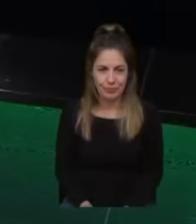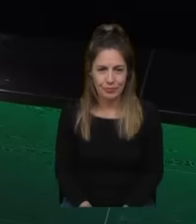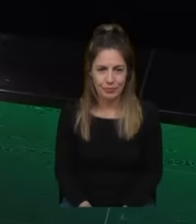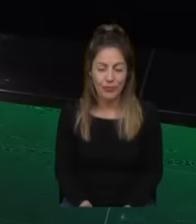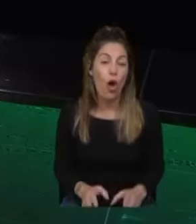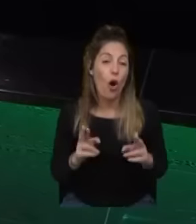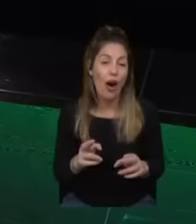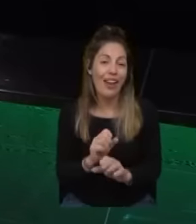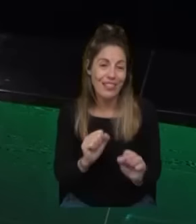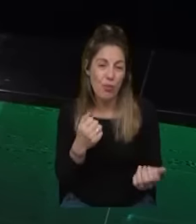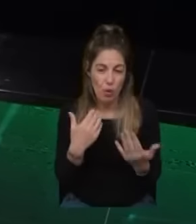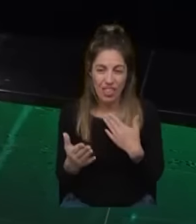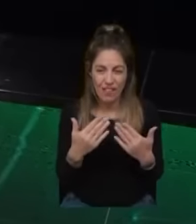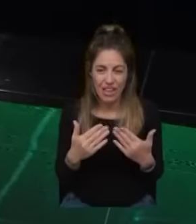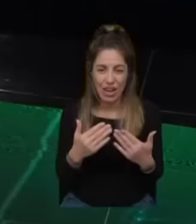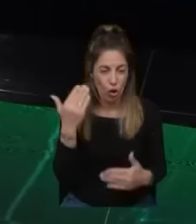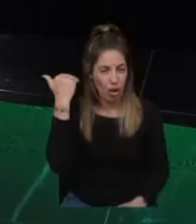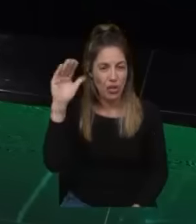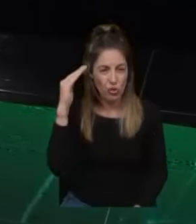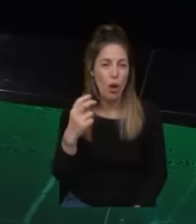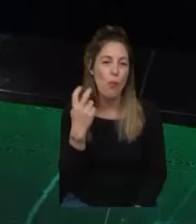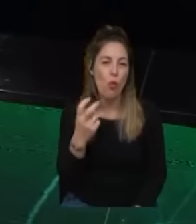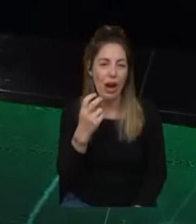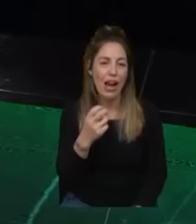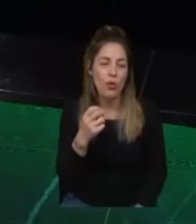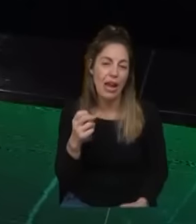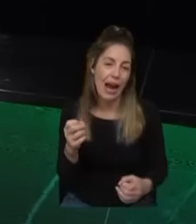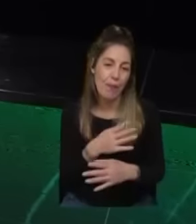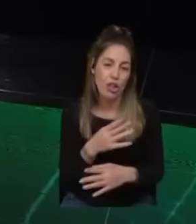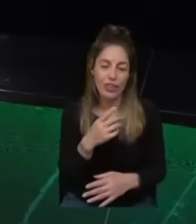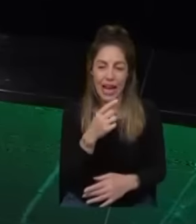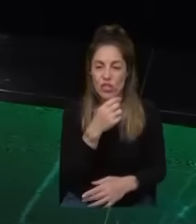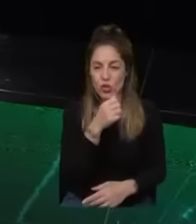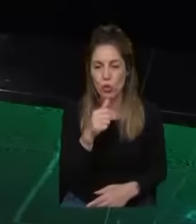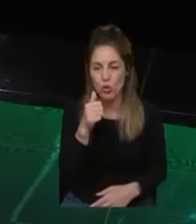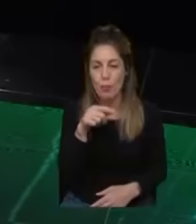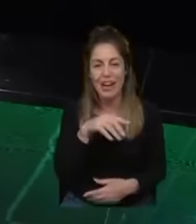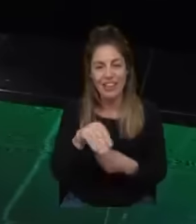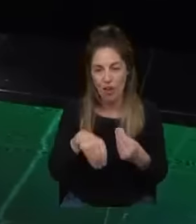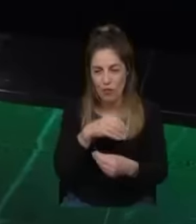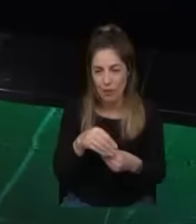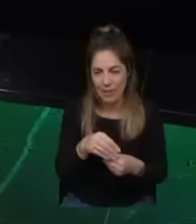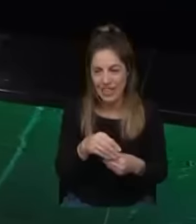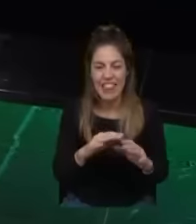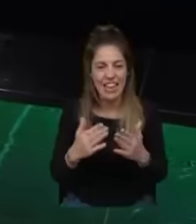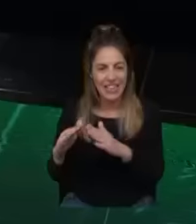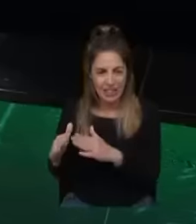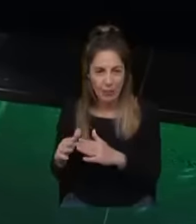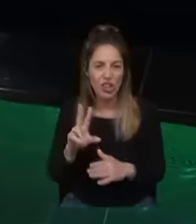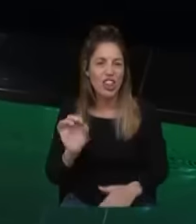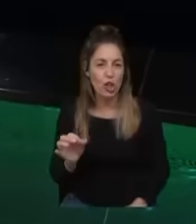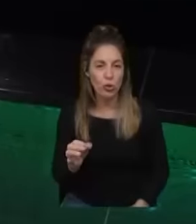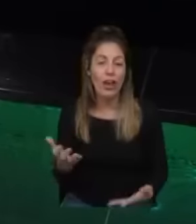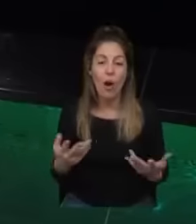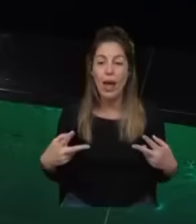Bueno, ojalá se pueda hablar entonces con las autoridades para buscar una pronta solución a esta gran cantidad de familias del asentamiento 3 de octubre. Nos vamos a ir a